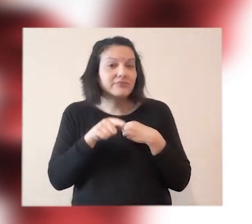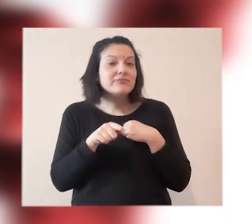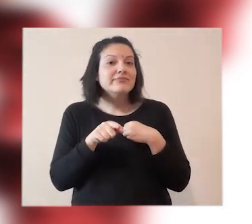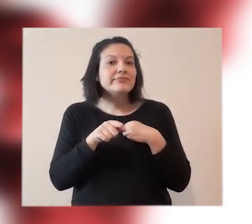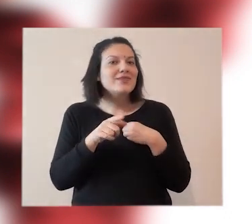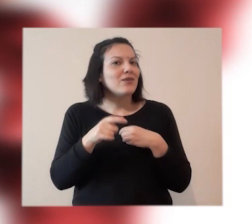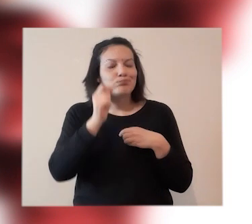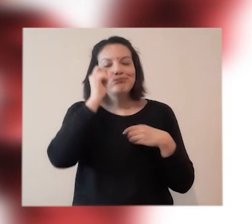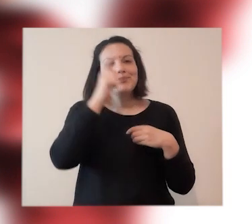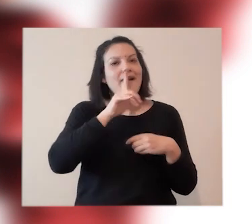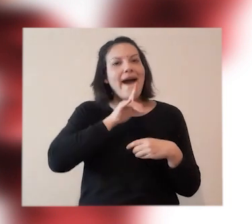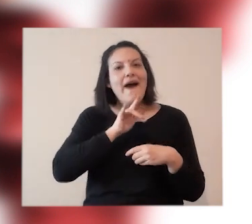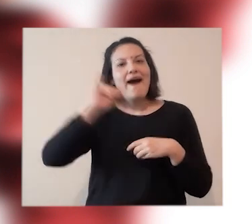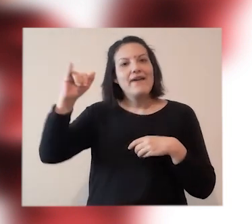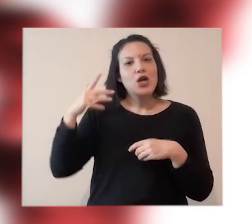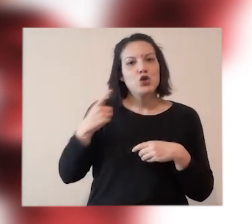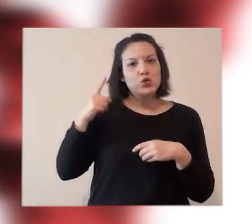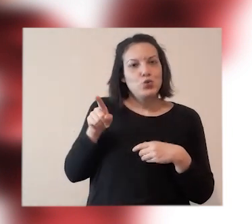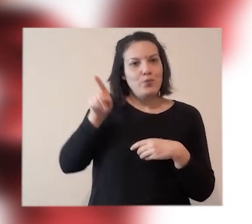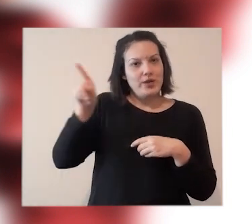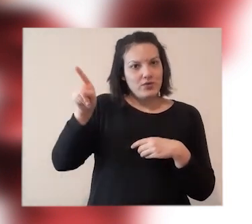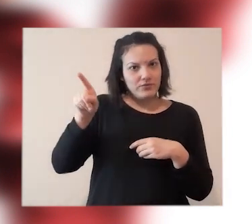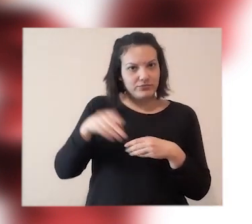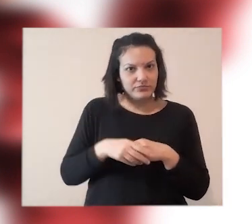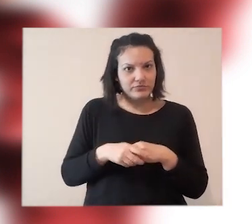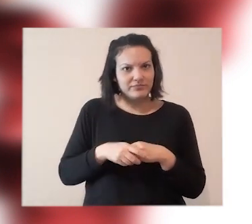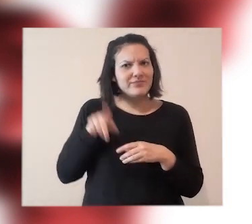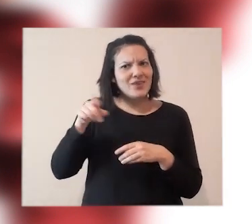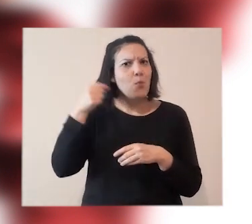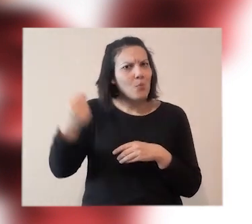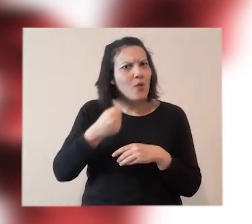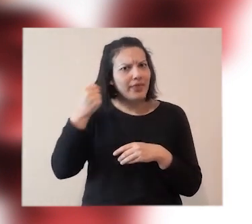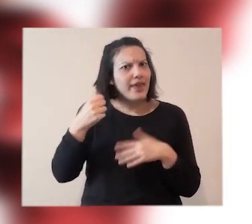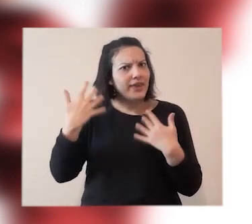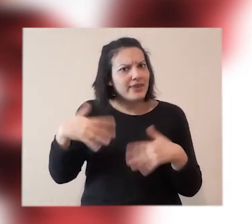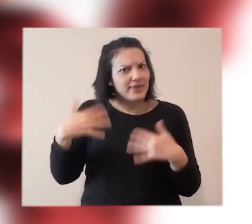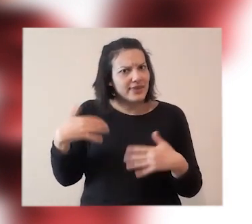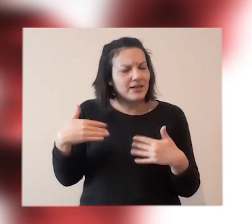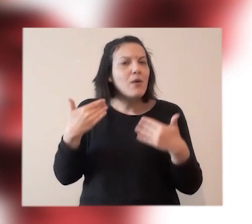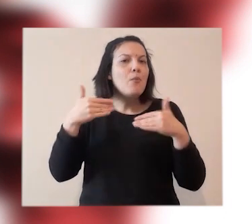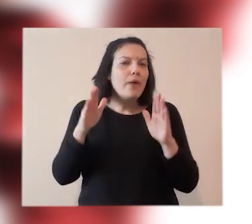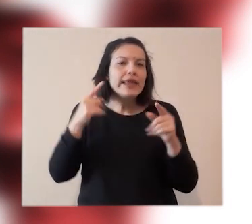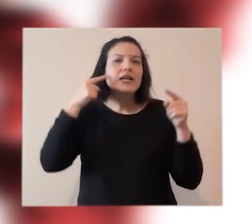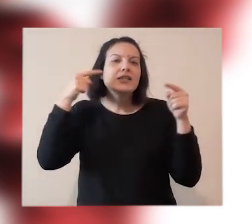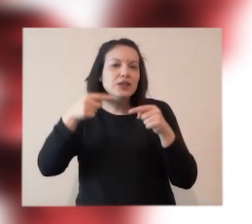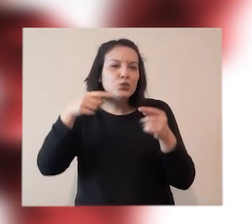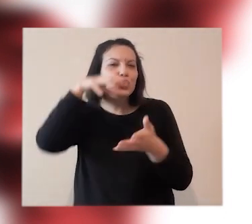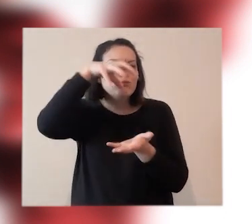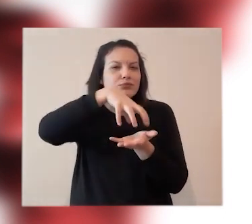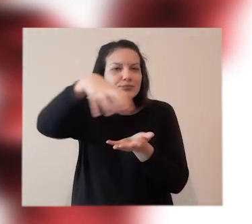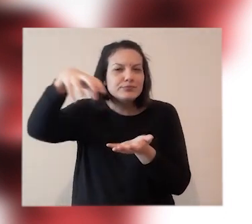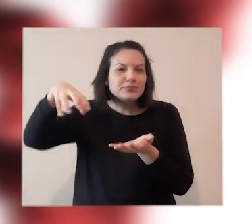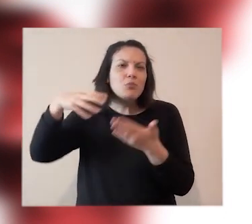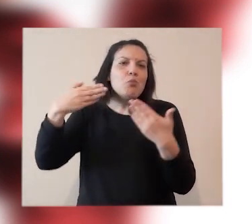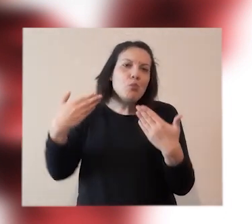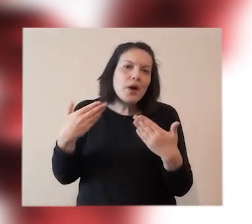ser informado inmediatamente al superior de la institución, ¿sí? Eso es muy importante, más allá de que la institución implemente tomar